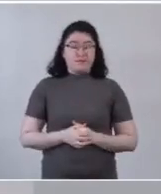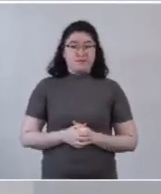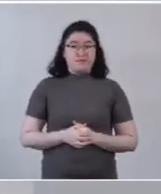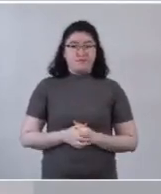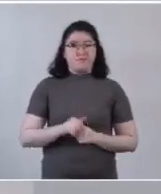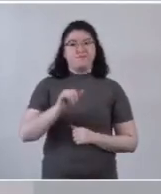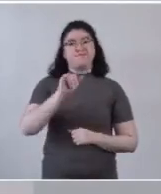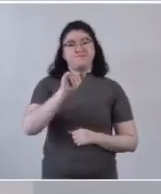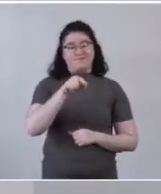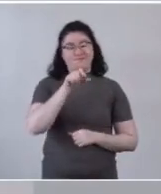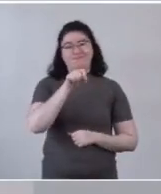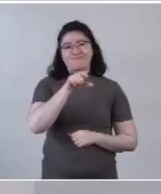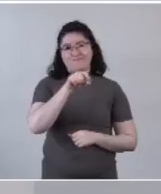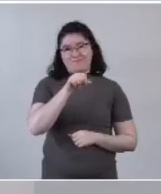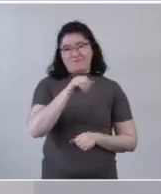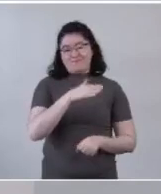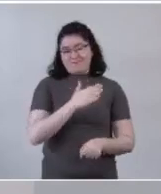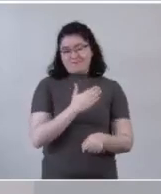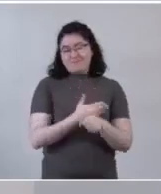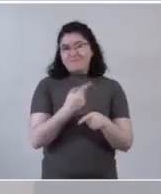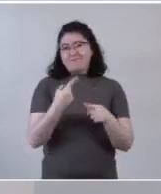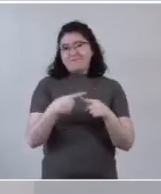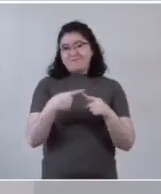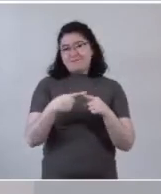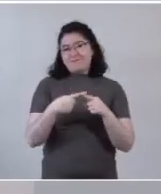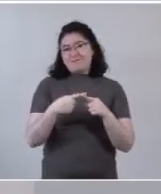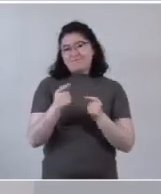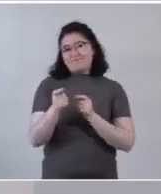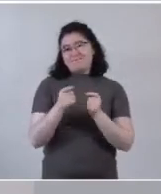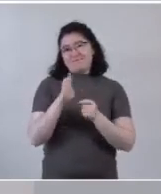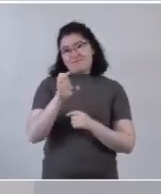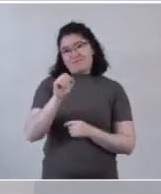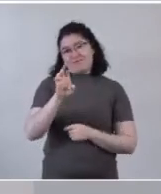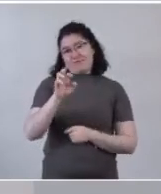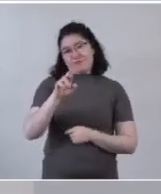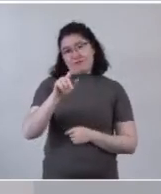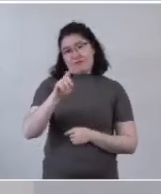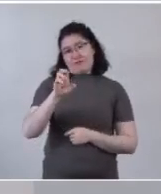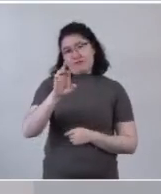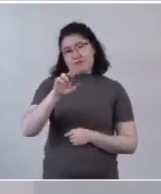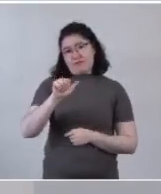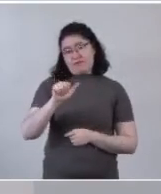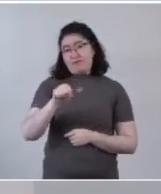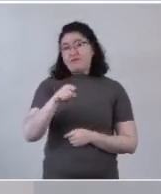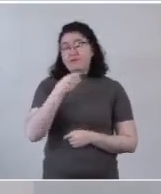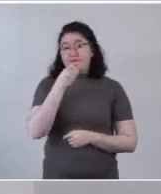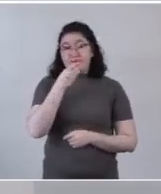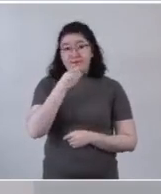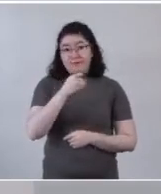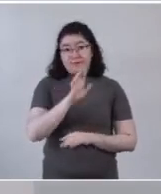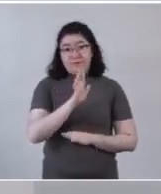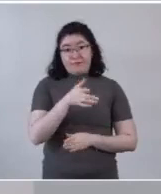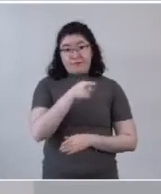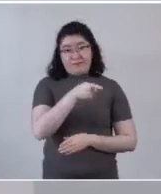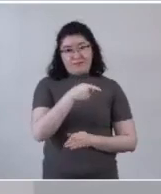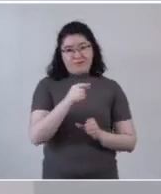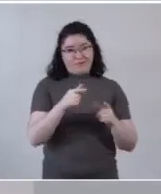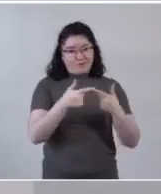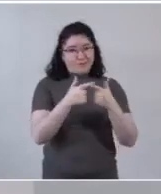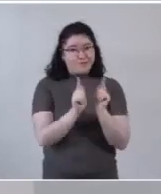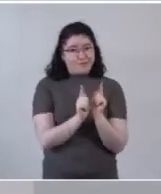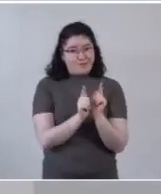de Contraloría y ellos, se les ha dicho a este